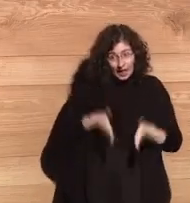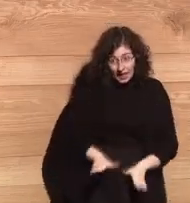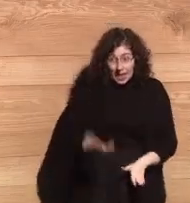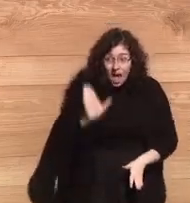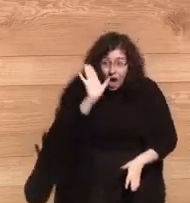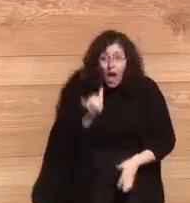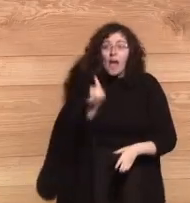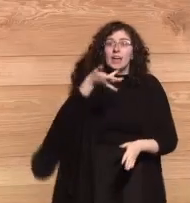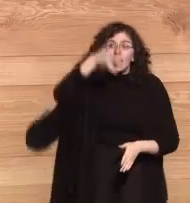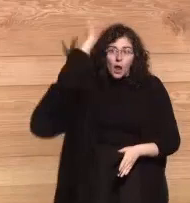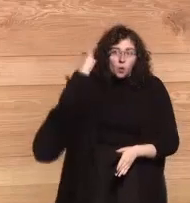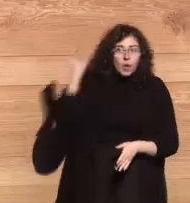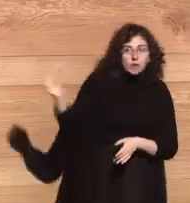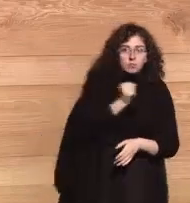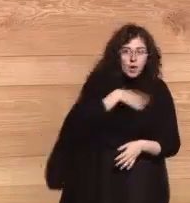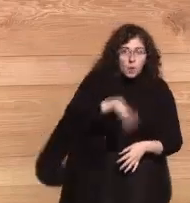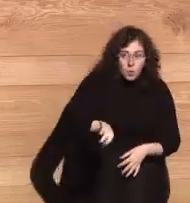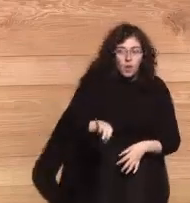traer?